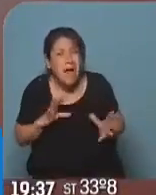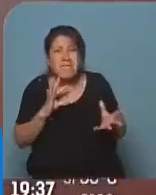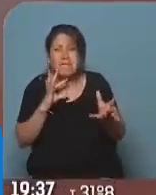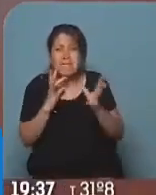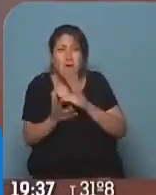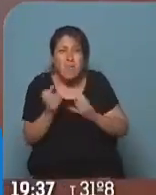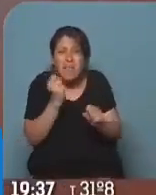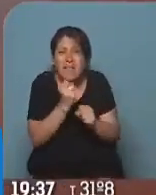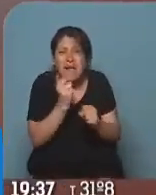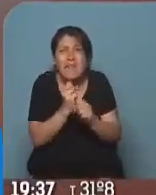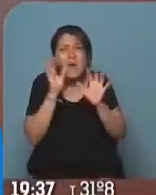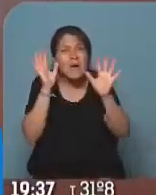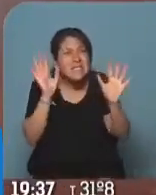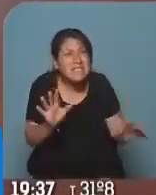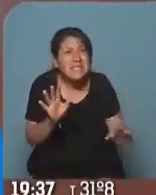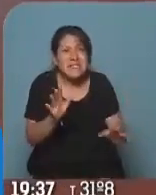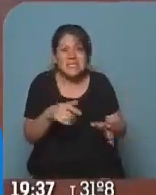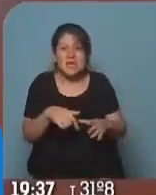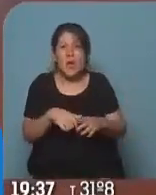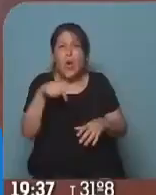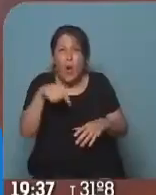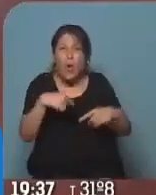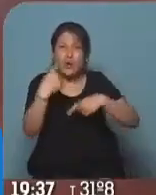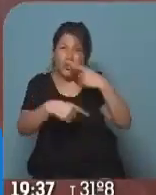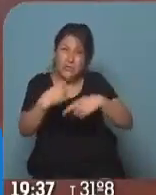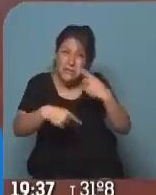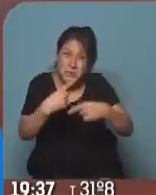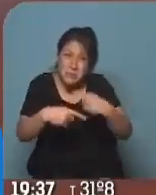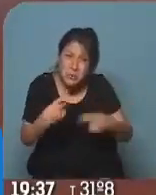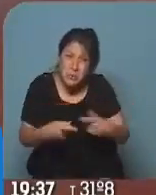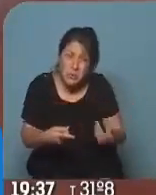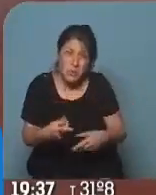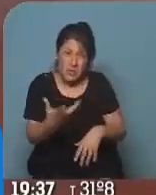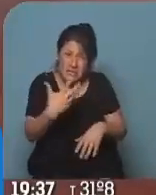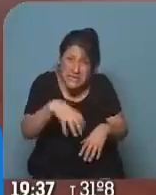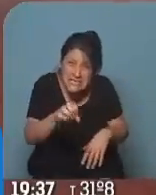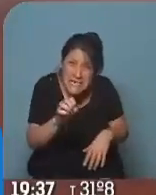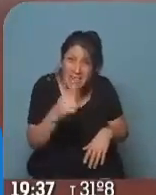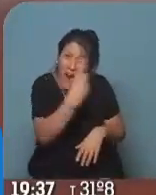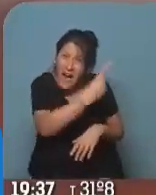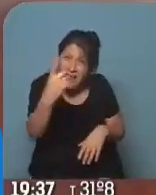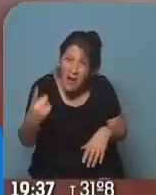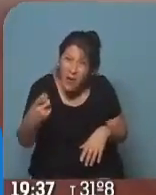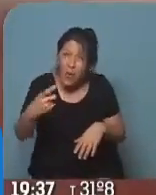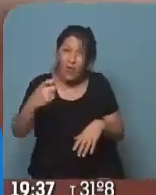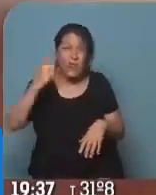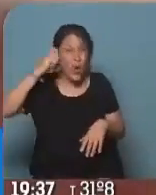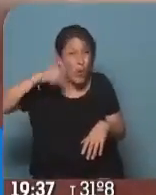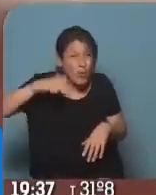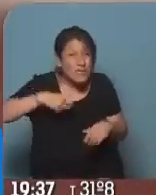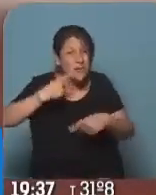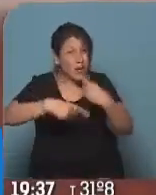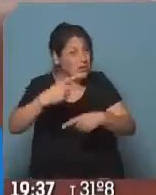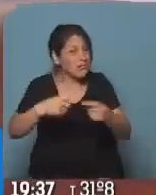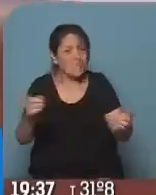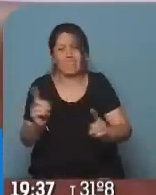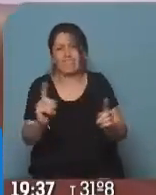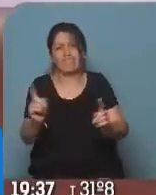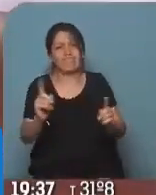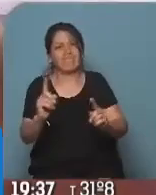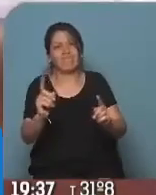en la Argentina sean los mismos que hoy tengan que llevar adelante las investigaciones. Tenemos que sanear